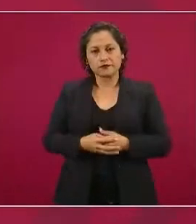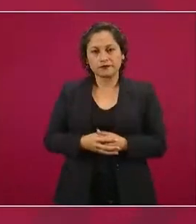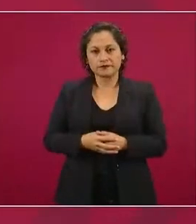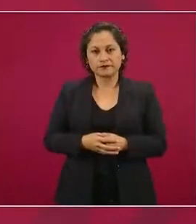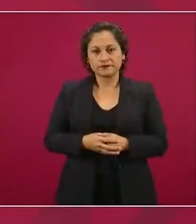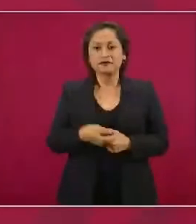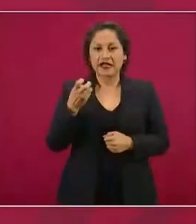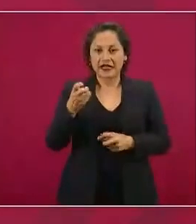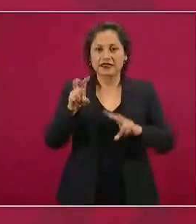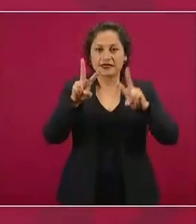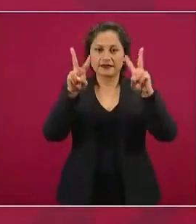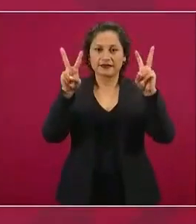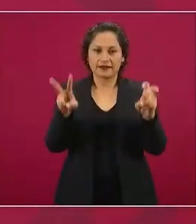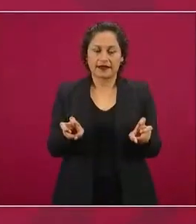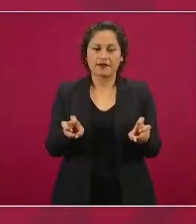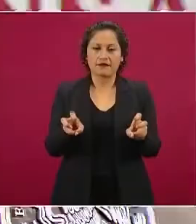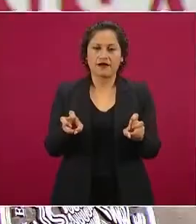algo que se percibe.